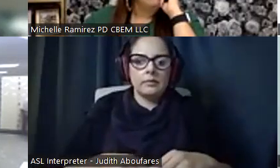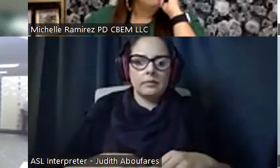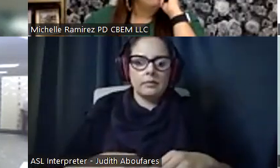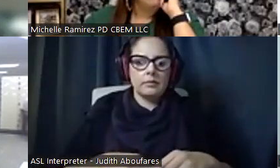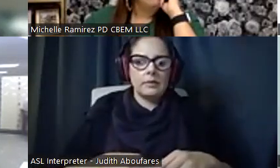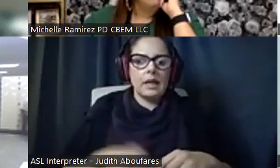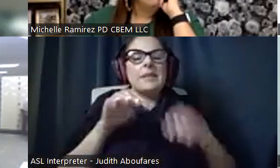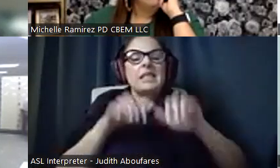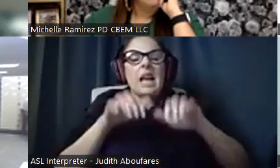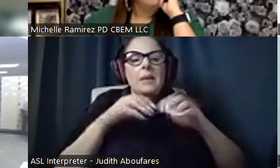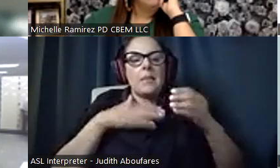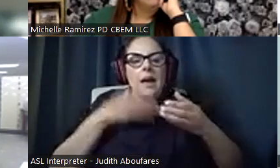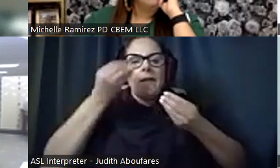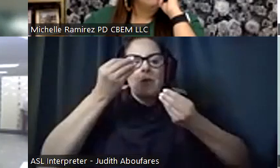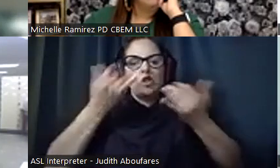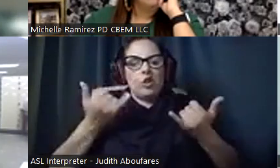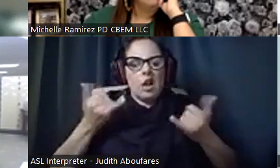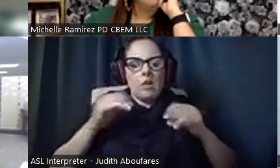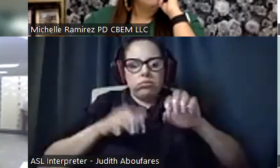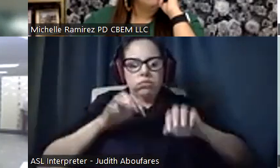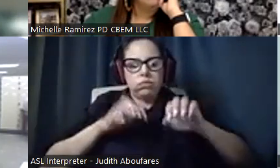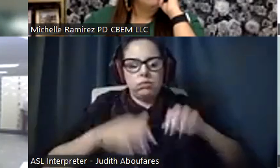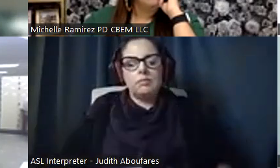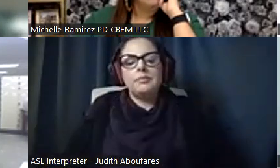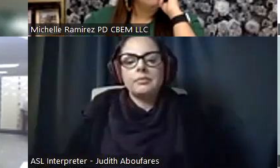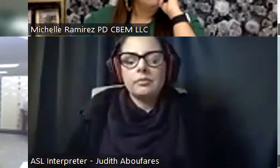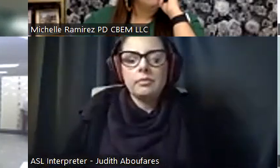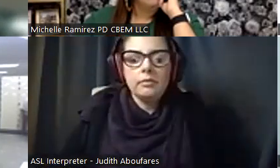Así que solamente voy a tipear mi información.